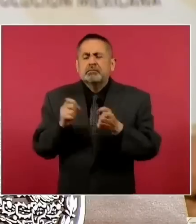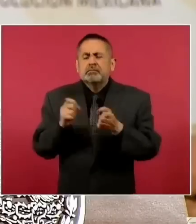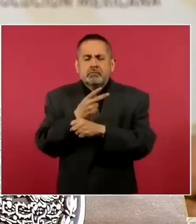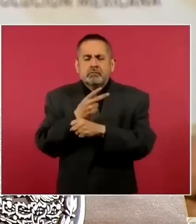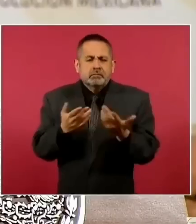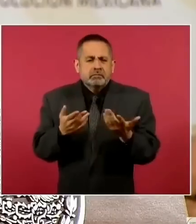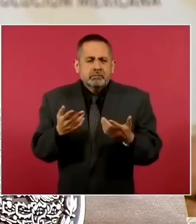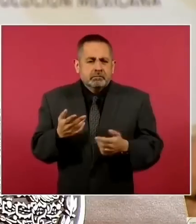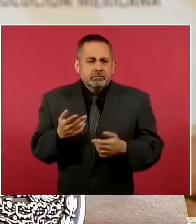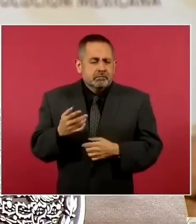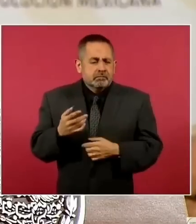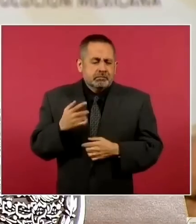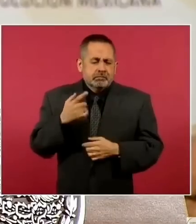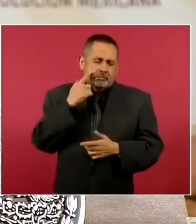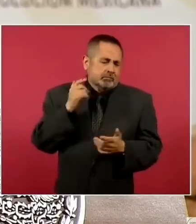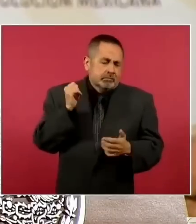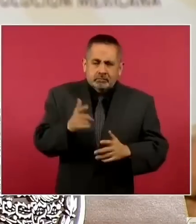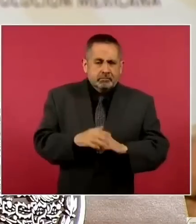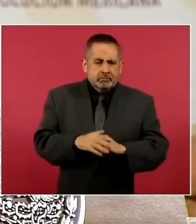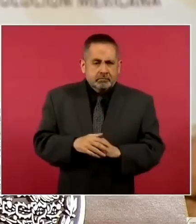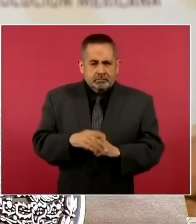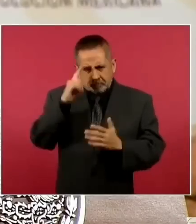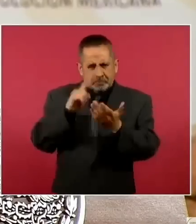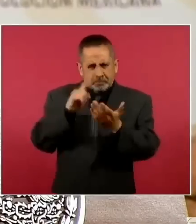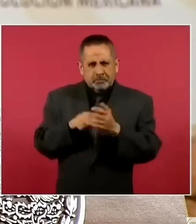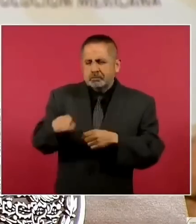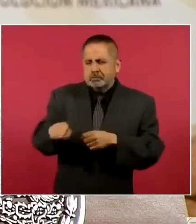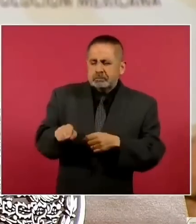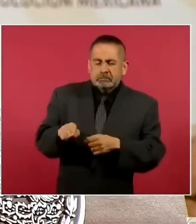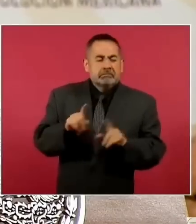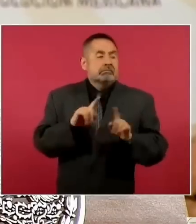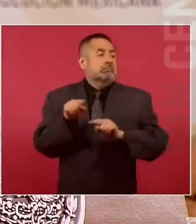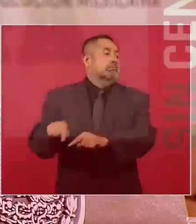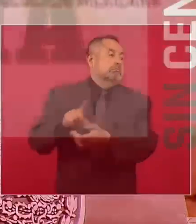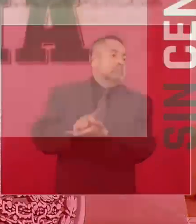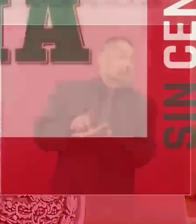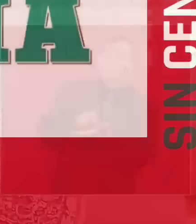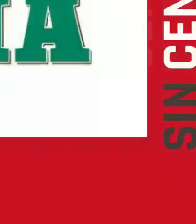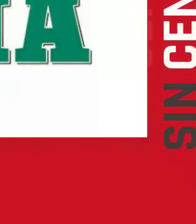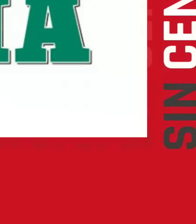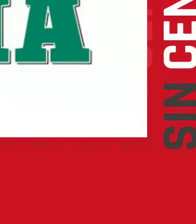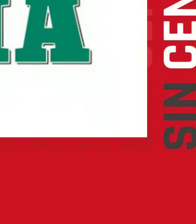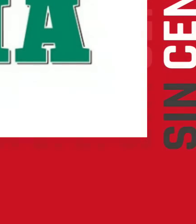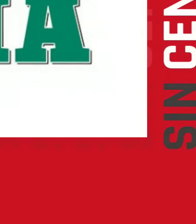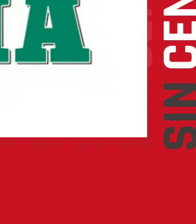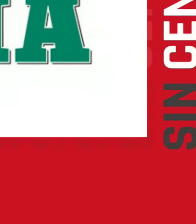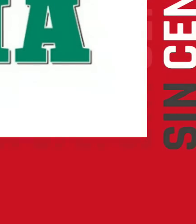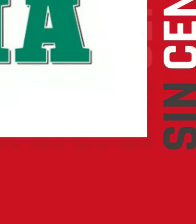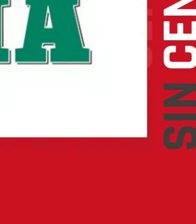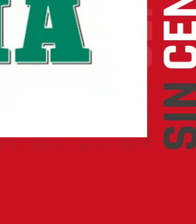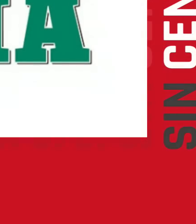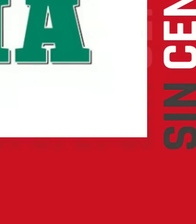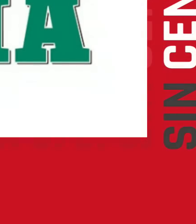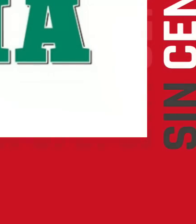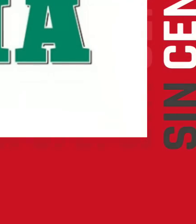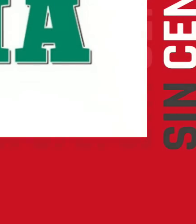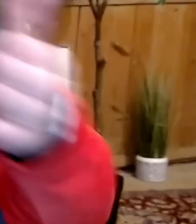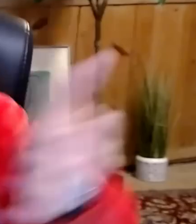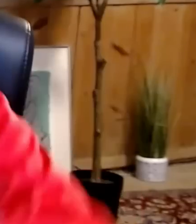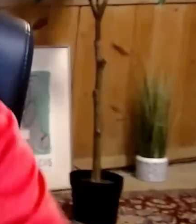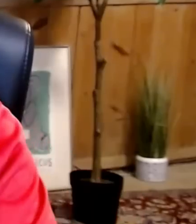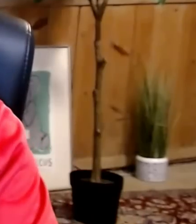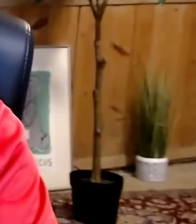que de Reforma, y ahí, después de analizarla, toma un par de veces don David y su servidor, conseguimos ver que en efecto se trata